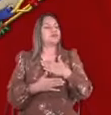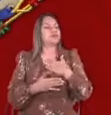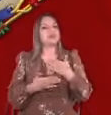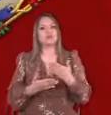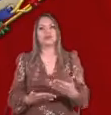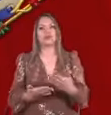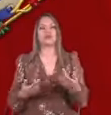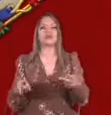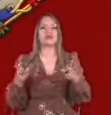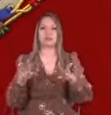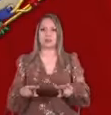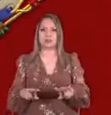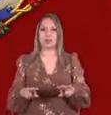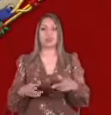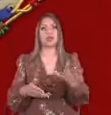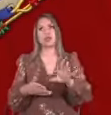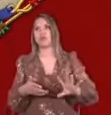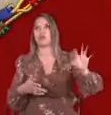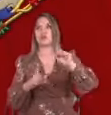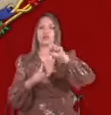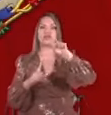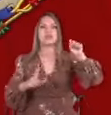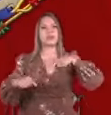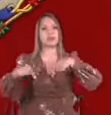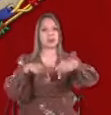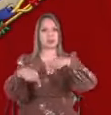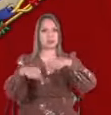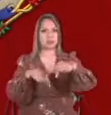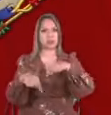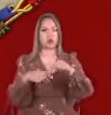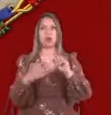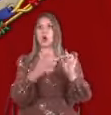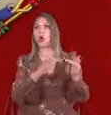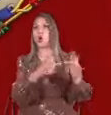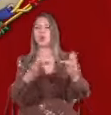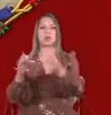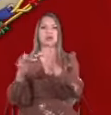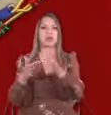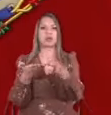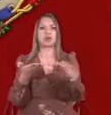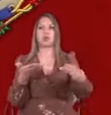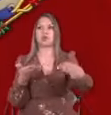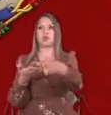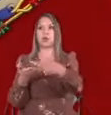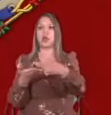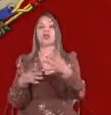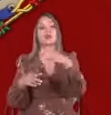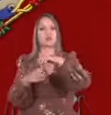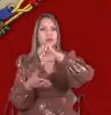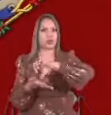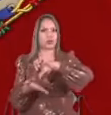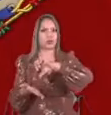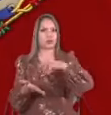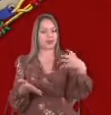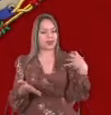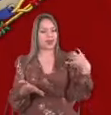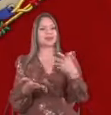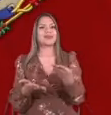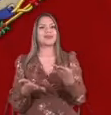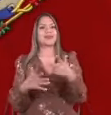consolide centralidades articuladas por el sistema de transporte, que exista conexión entre lo rural y lo urbano para garantizar seguridad